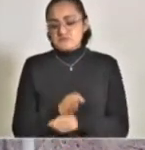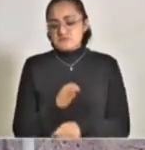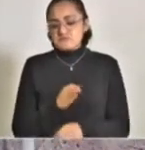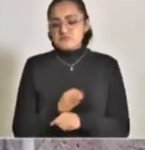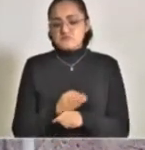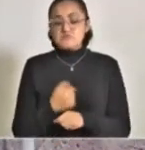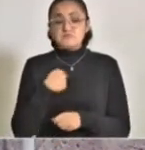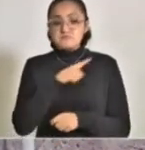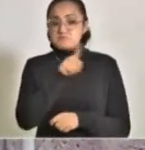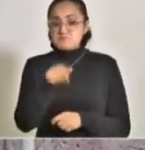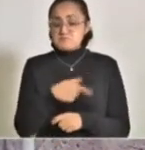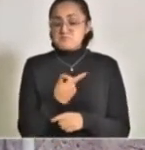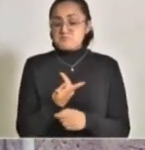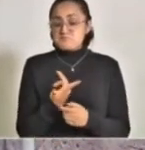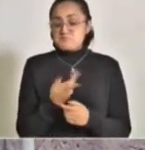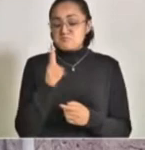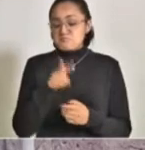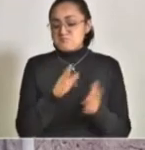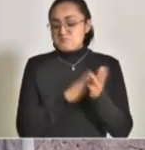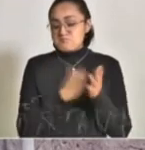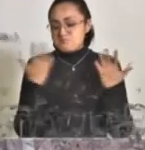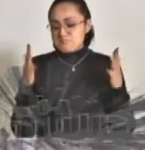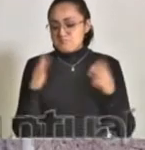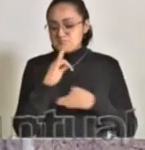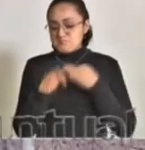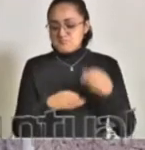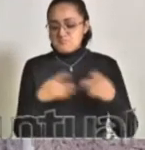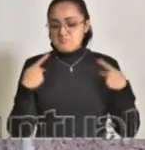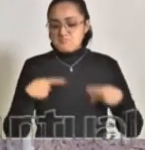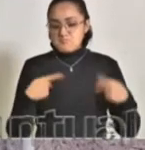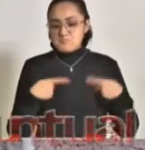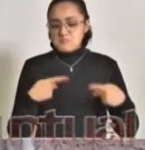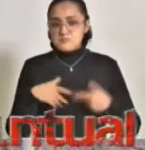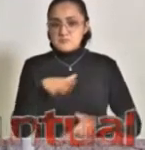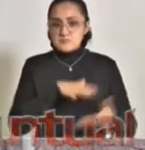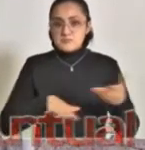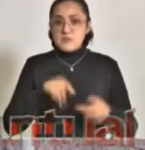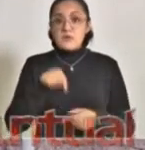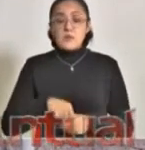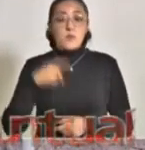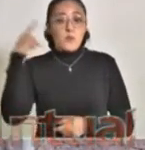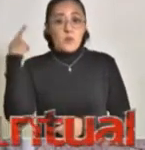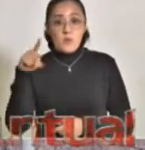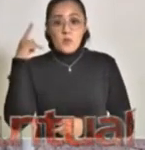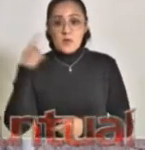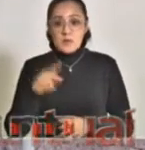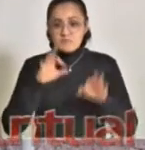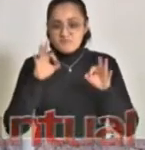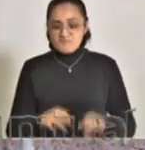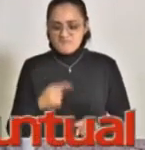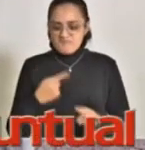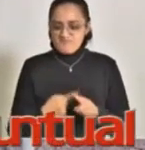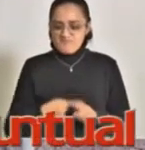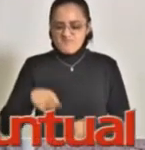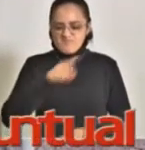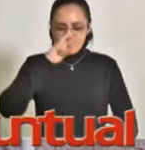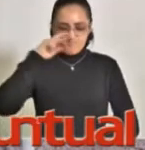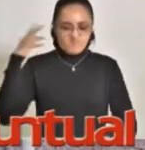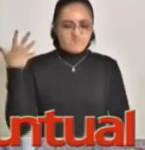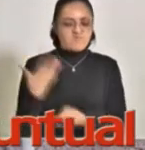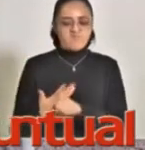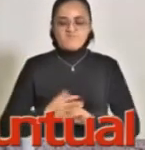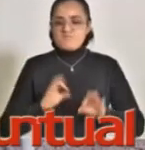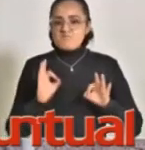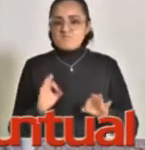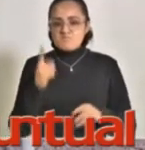mi reconocimiento a la sociedad poblana, al pueblo de Puebla, que ha asumido un comportamiento